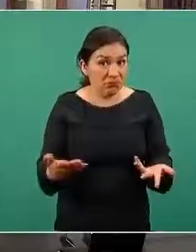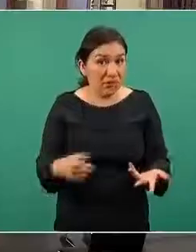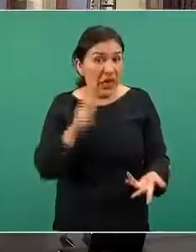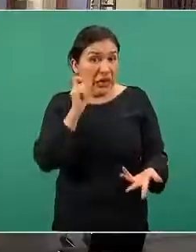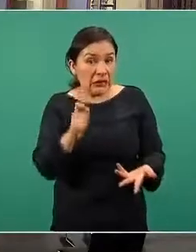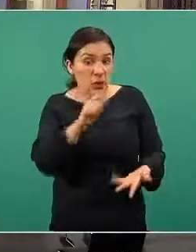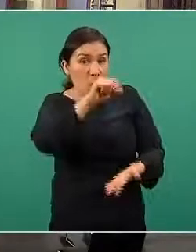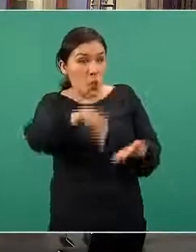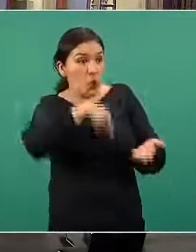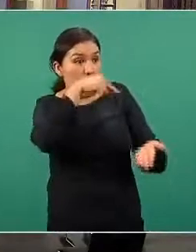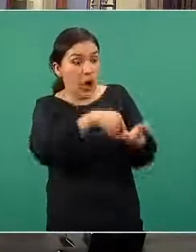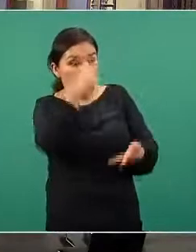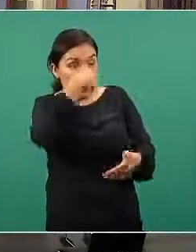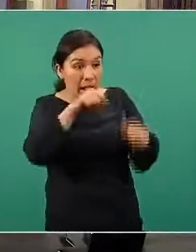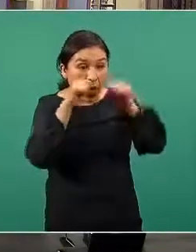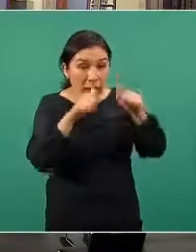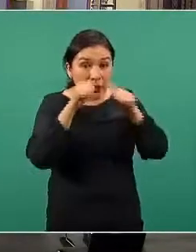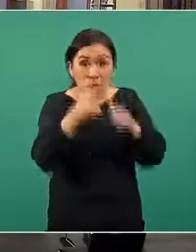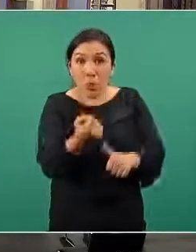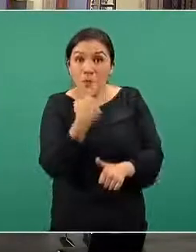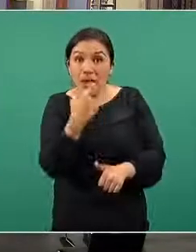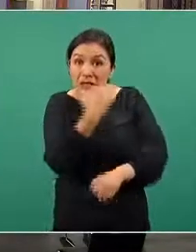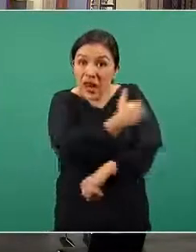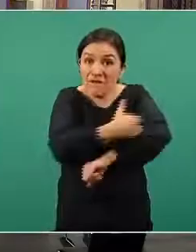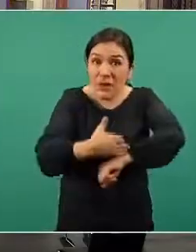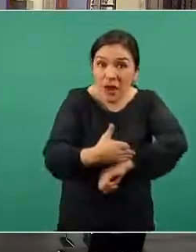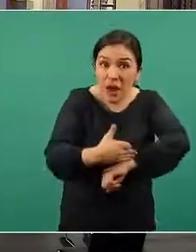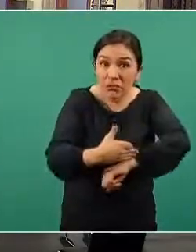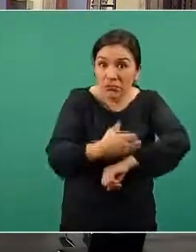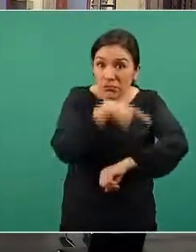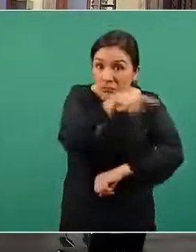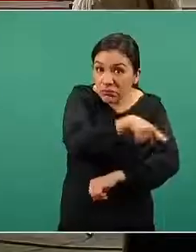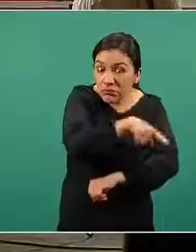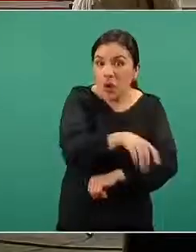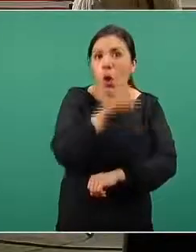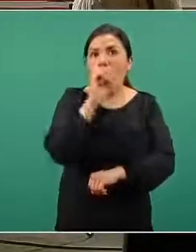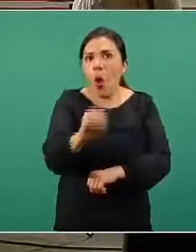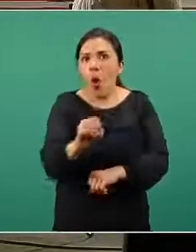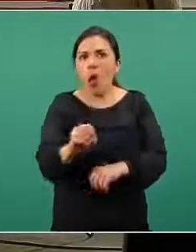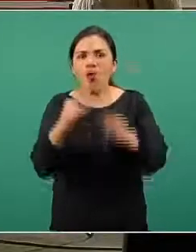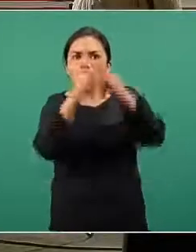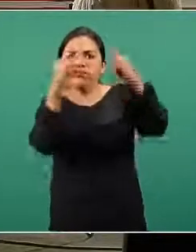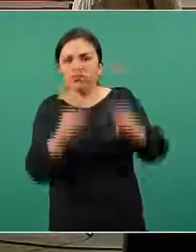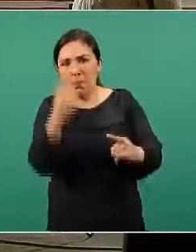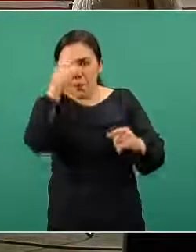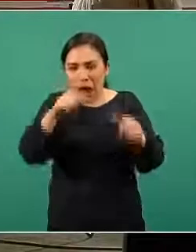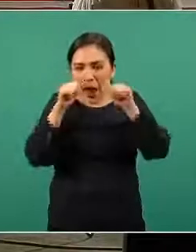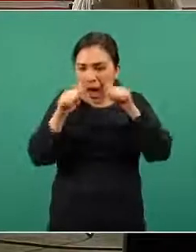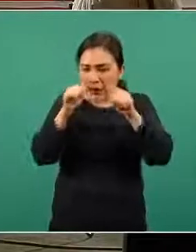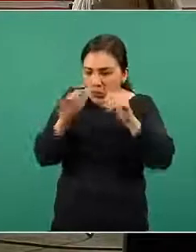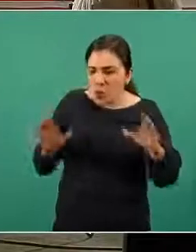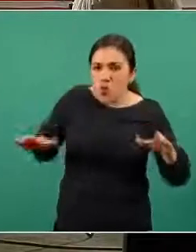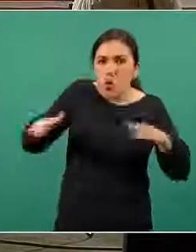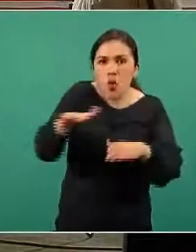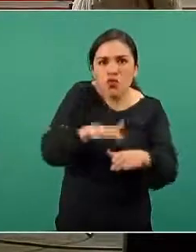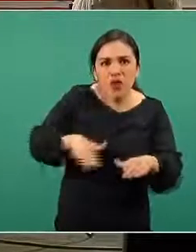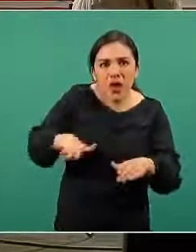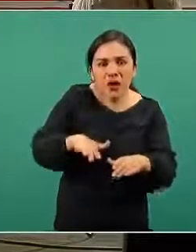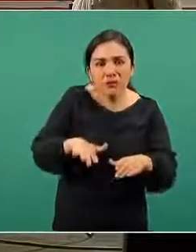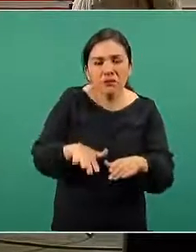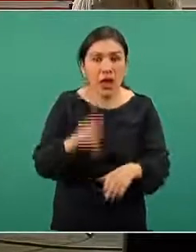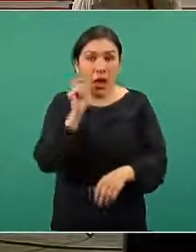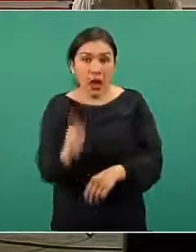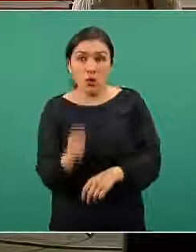una clínica de medicina familiar, es una brigada de atención comunitaria, es